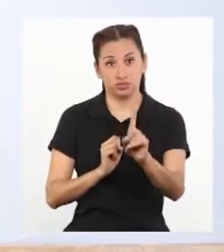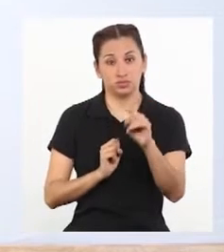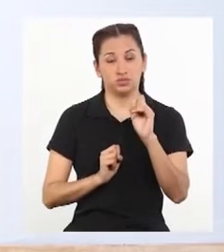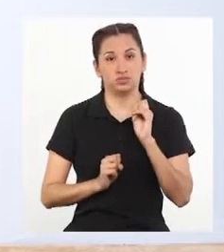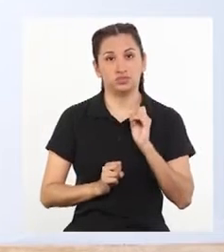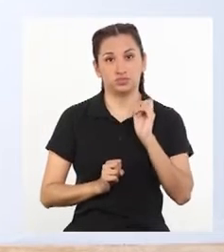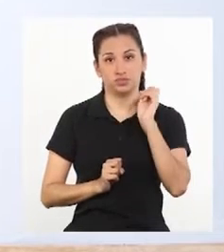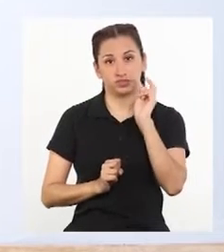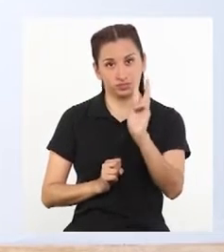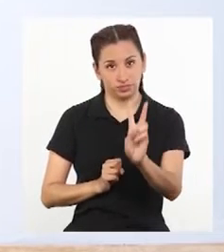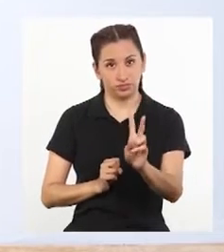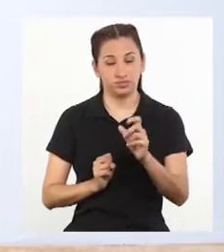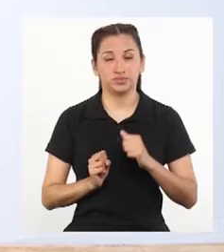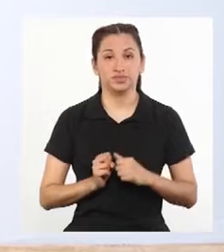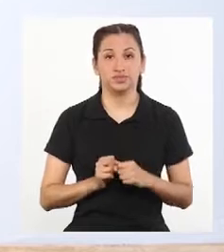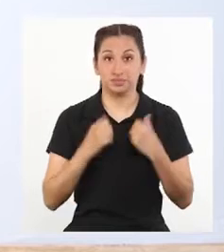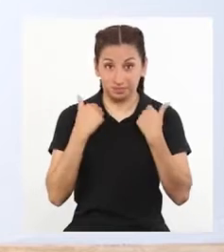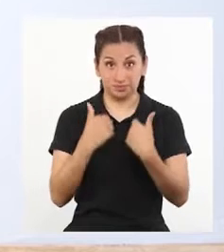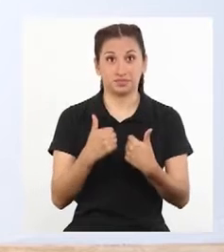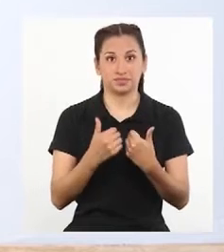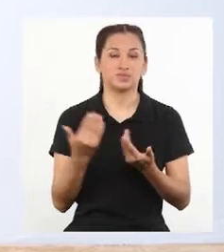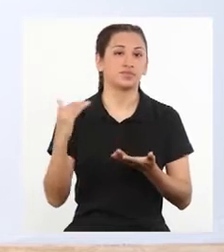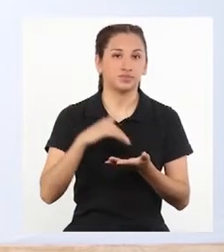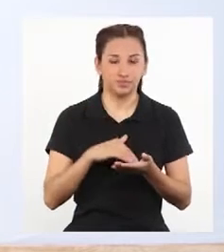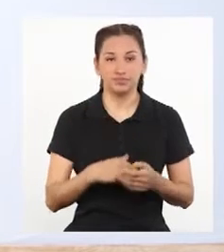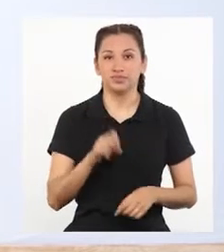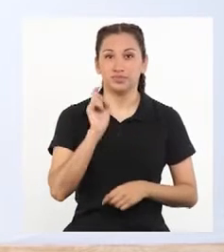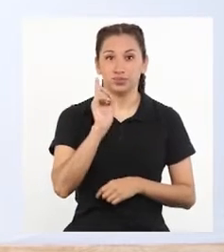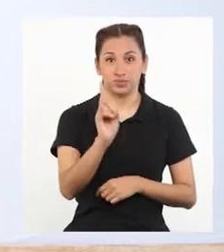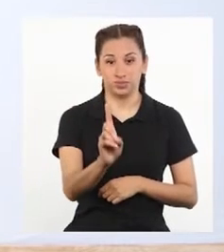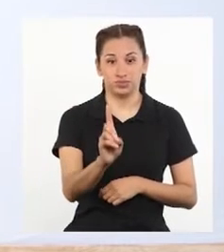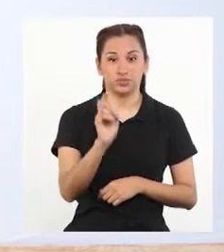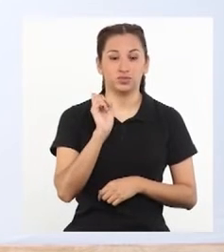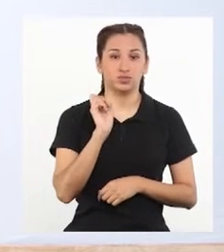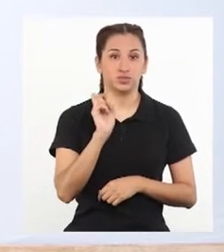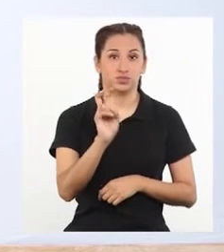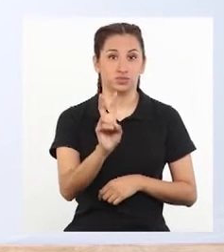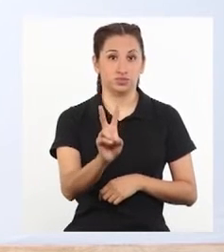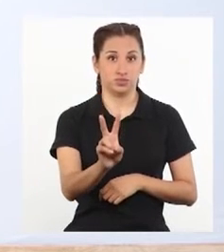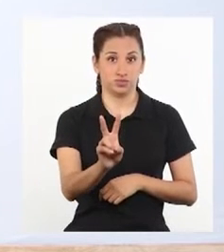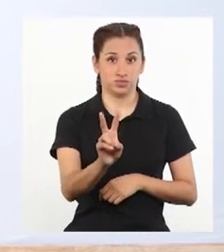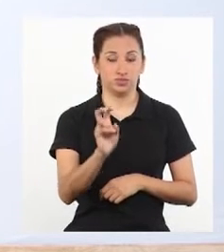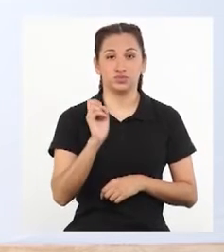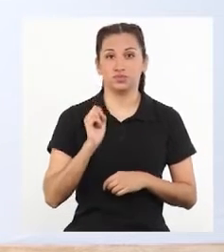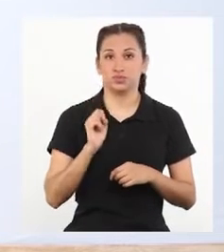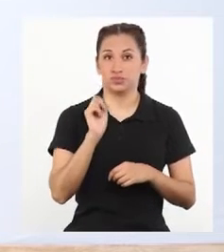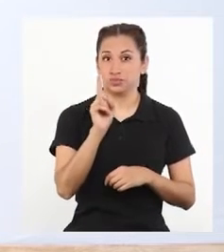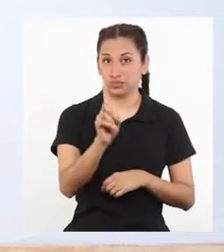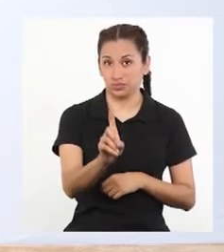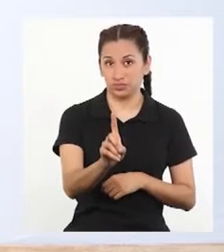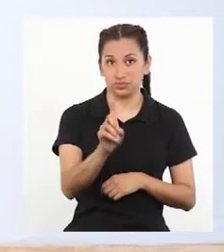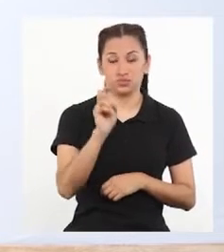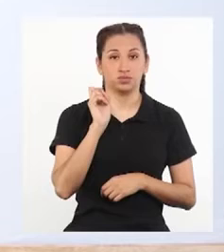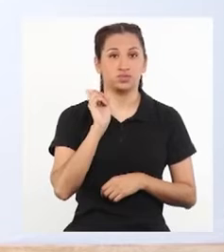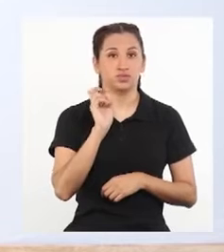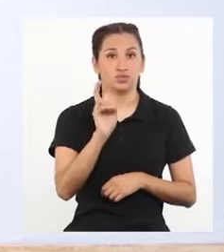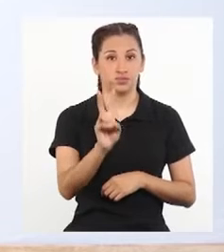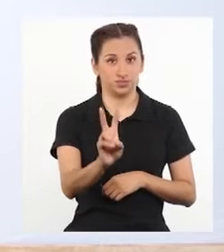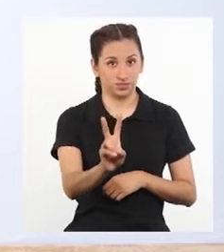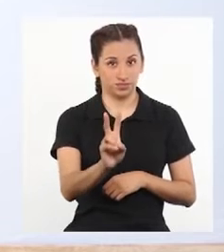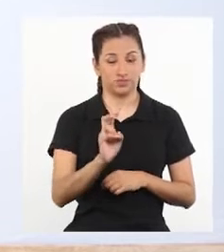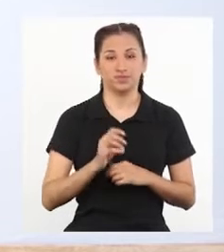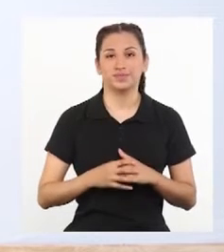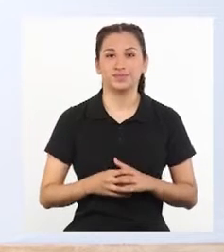uno, dos. ¿Sí? Vamos. Y quiebro, quiebro,